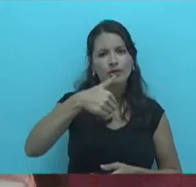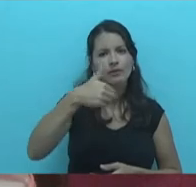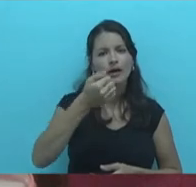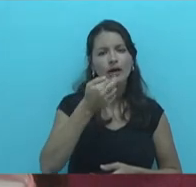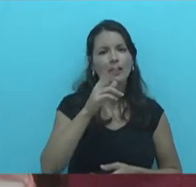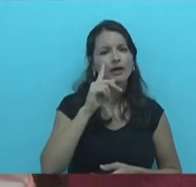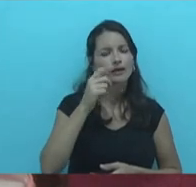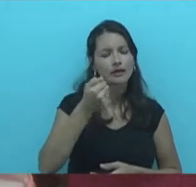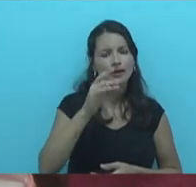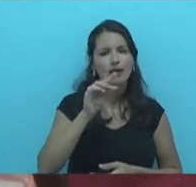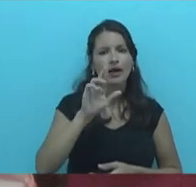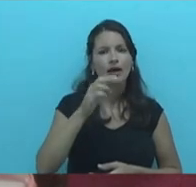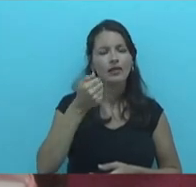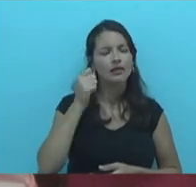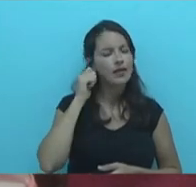doctrina.